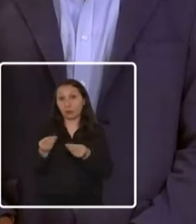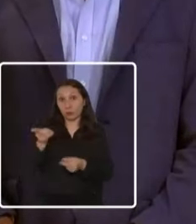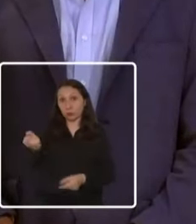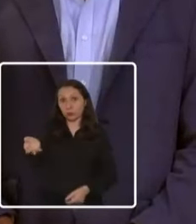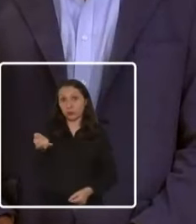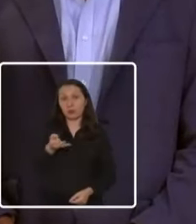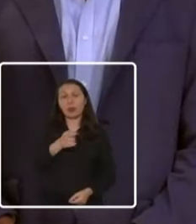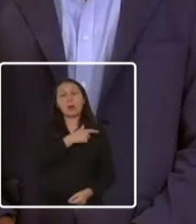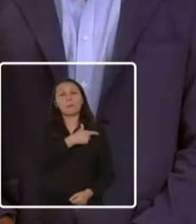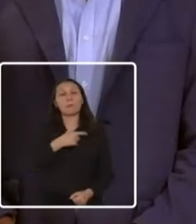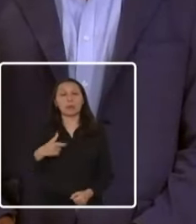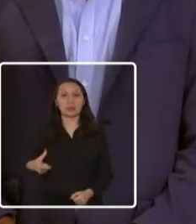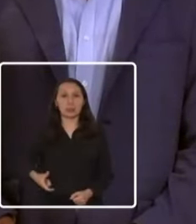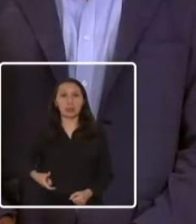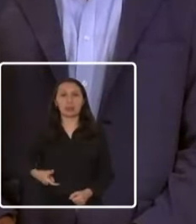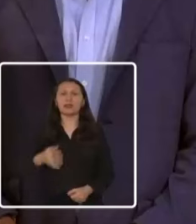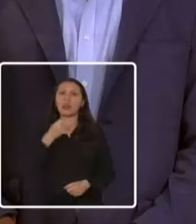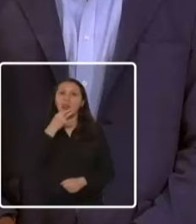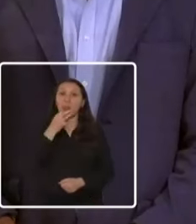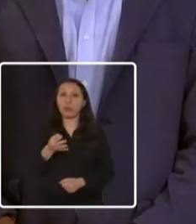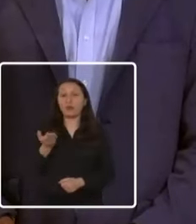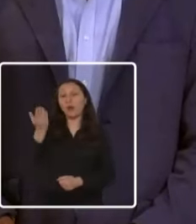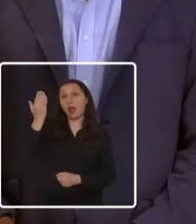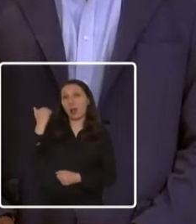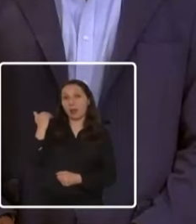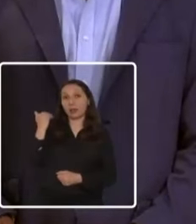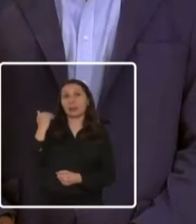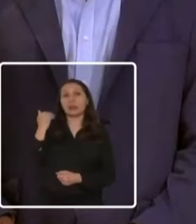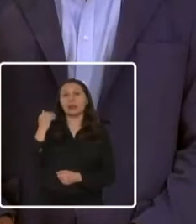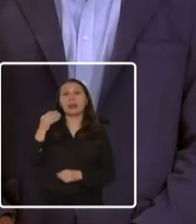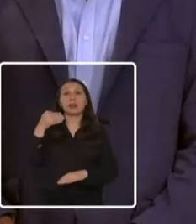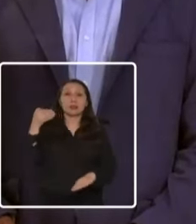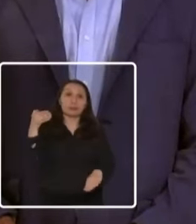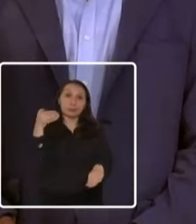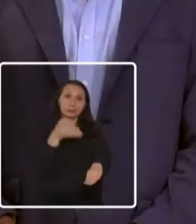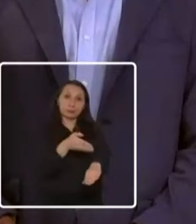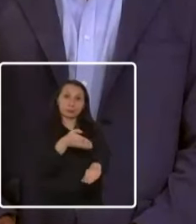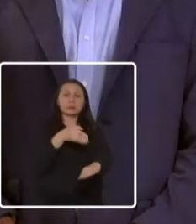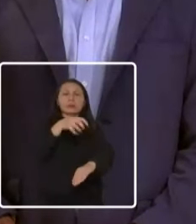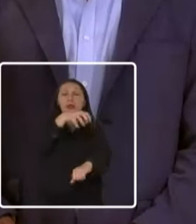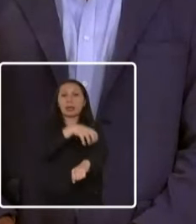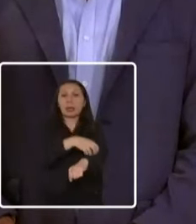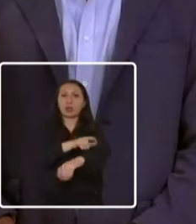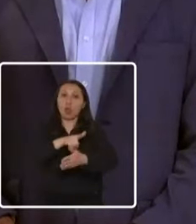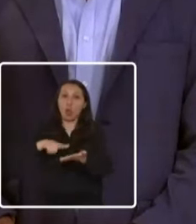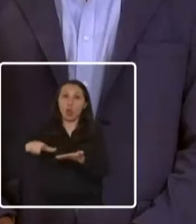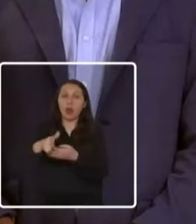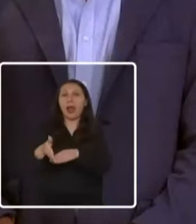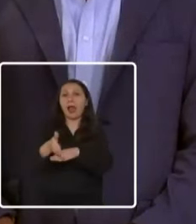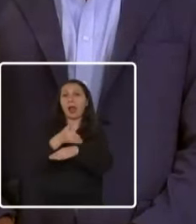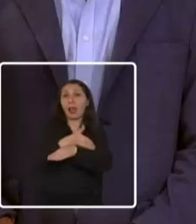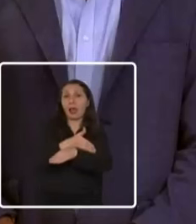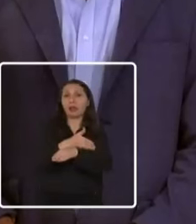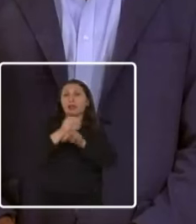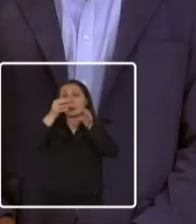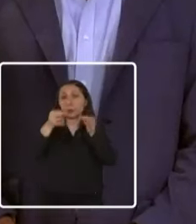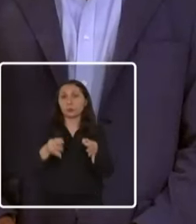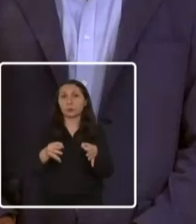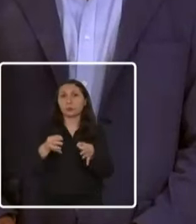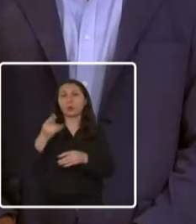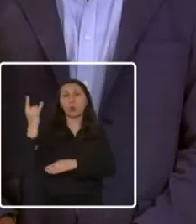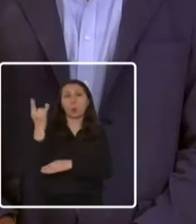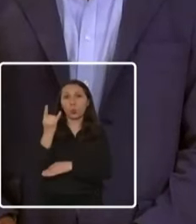dice usted, el presidente manifestó esto cuando estaba en su gira en la región de Los Lagos, antes de que se